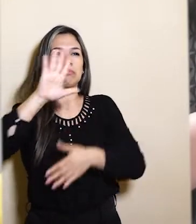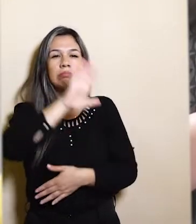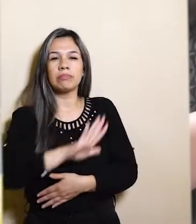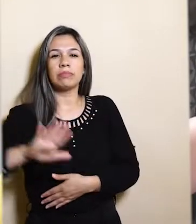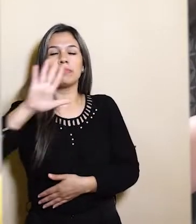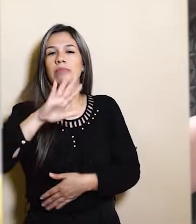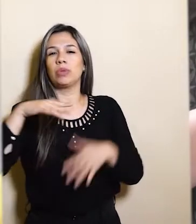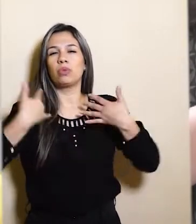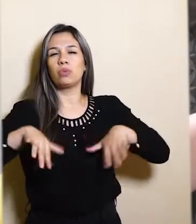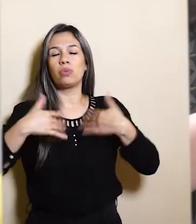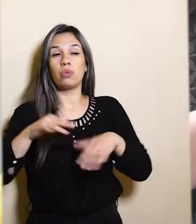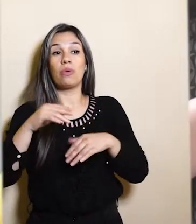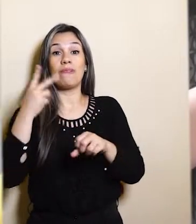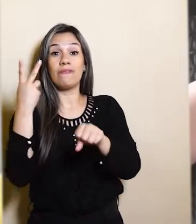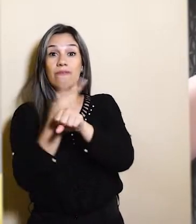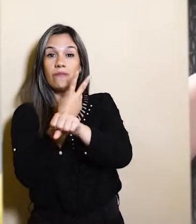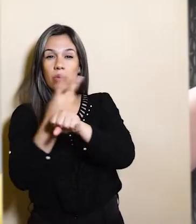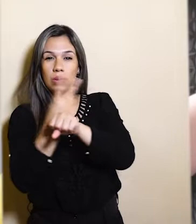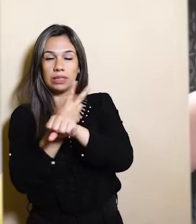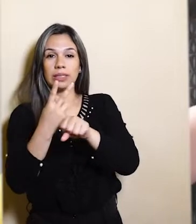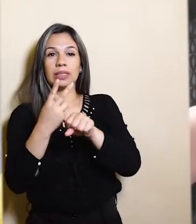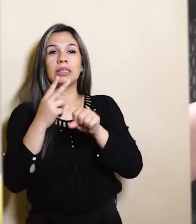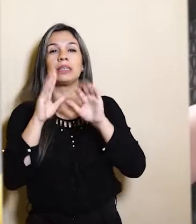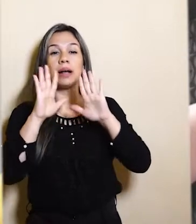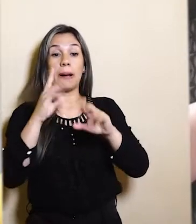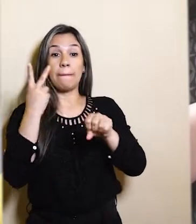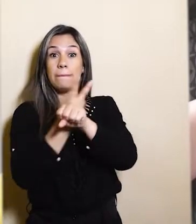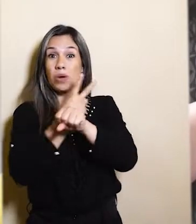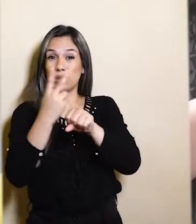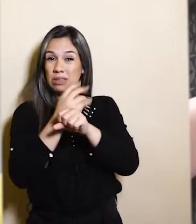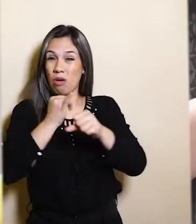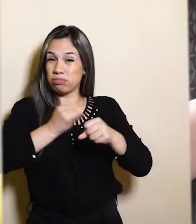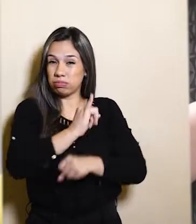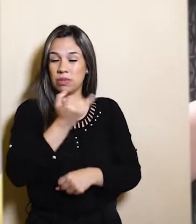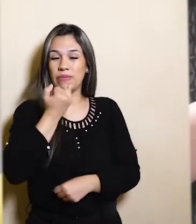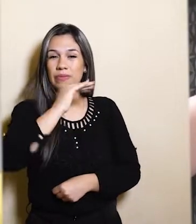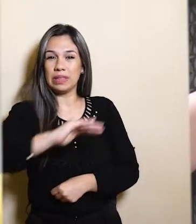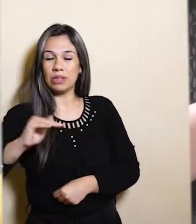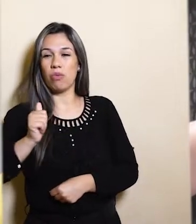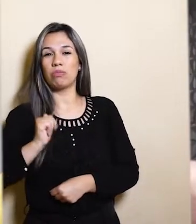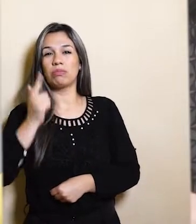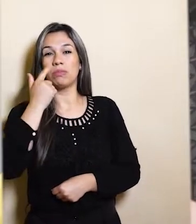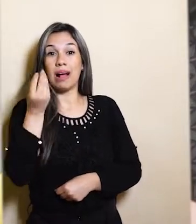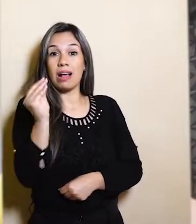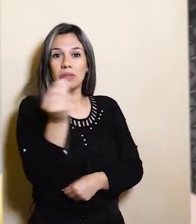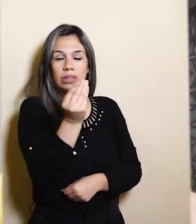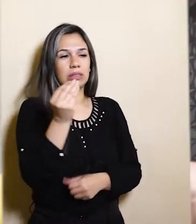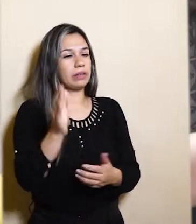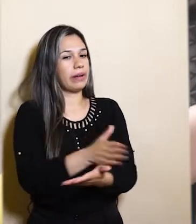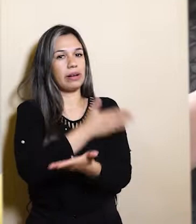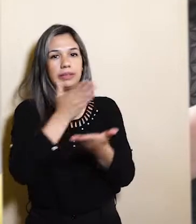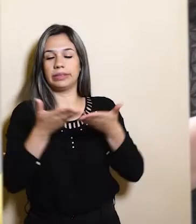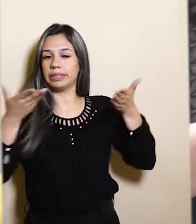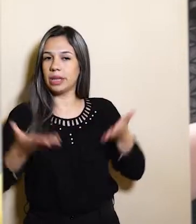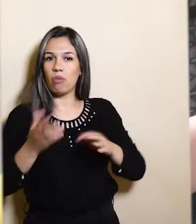Sí. Lamentablemente la violencia y la violencia sexual en contra de niñas, niños y adolescentes continúa siendo uno de